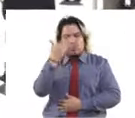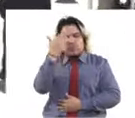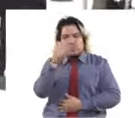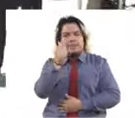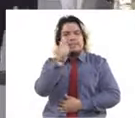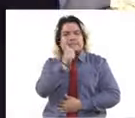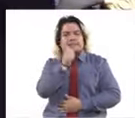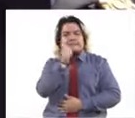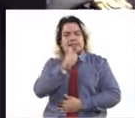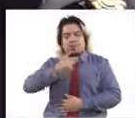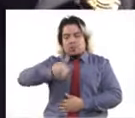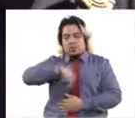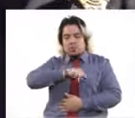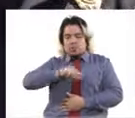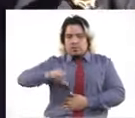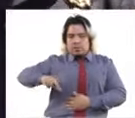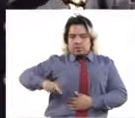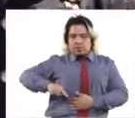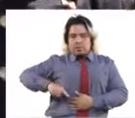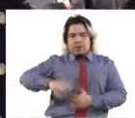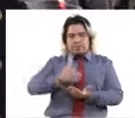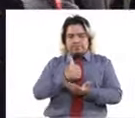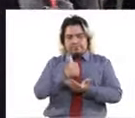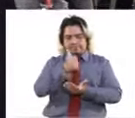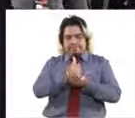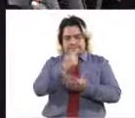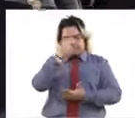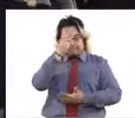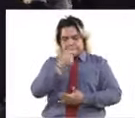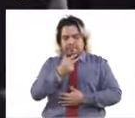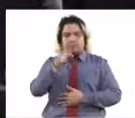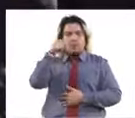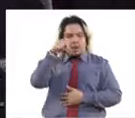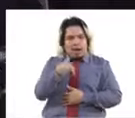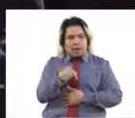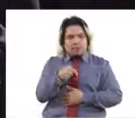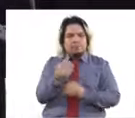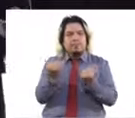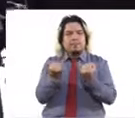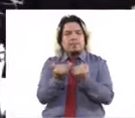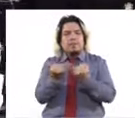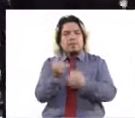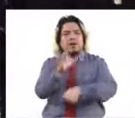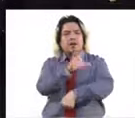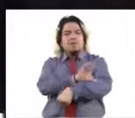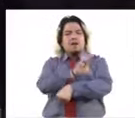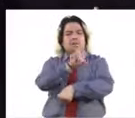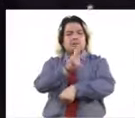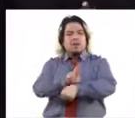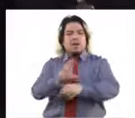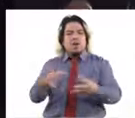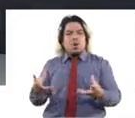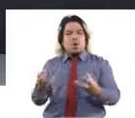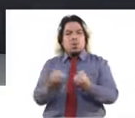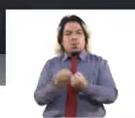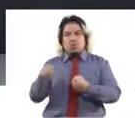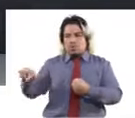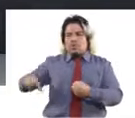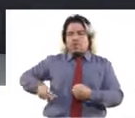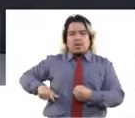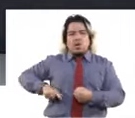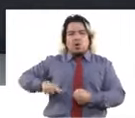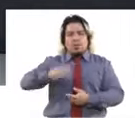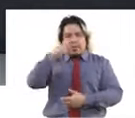parte del gobierno de la ciudad, de la coordinación que tenemos con el Gobierno de México,